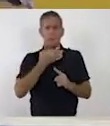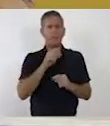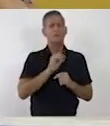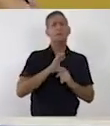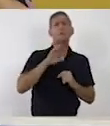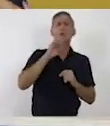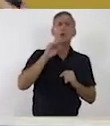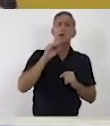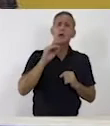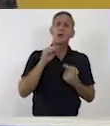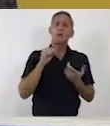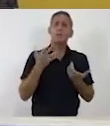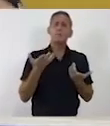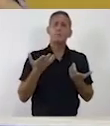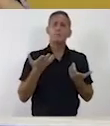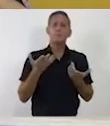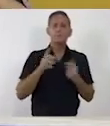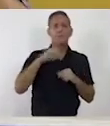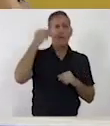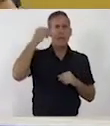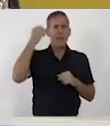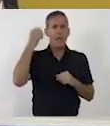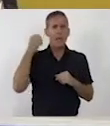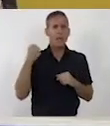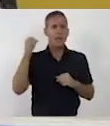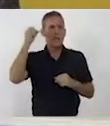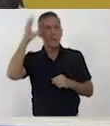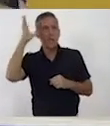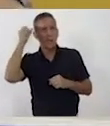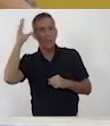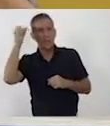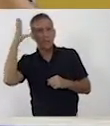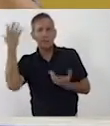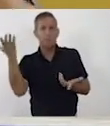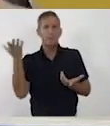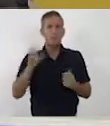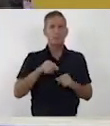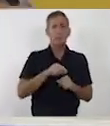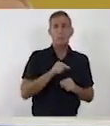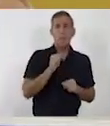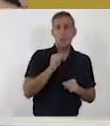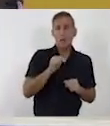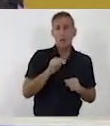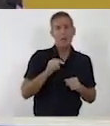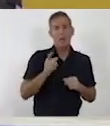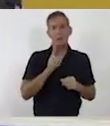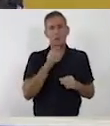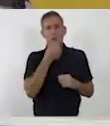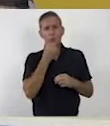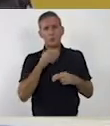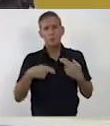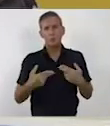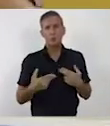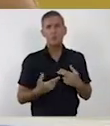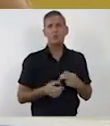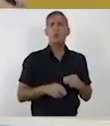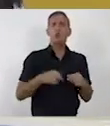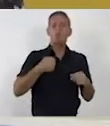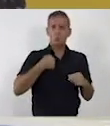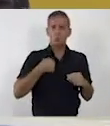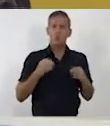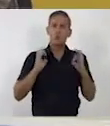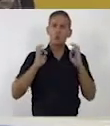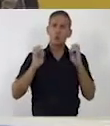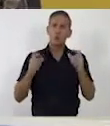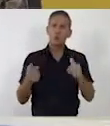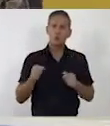molar, vamos a ver qué pasaría en un análisis experimental. No estamos ahora mismo en condiciones de hacer el experimento, pero yo les traigo el